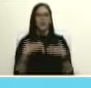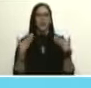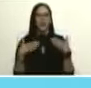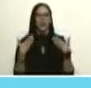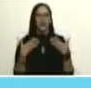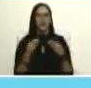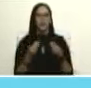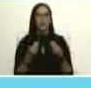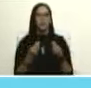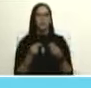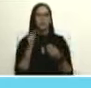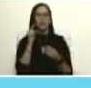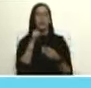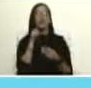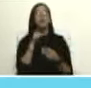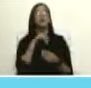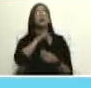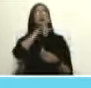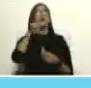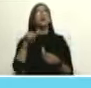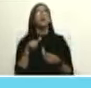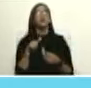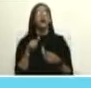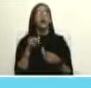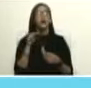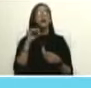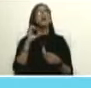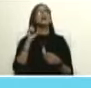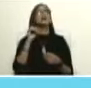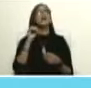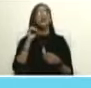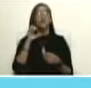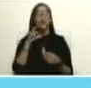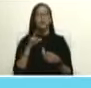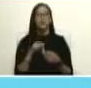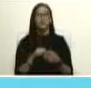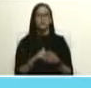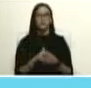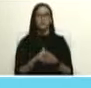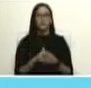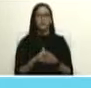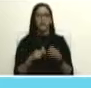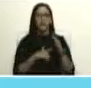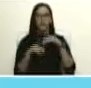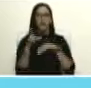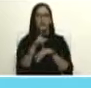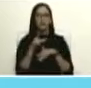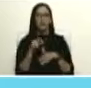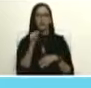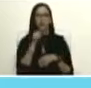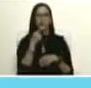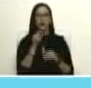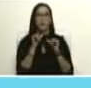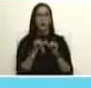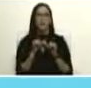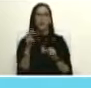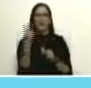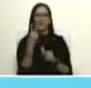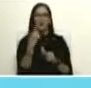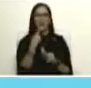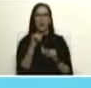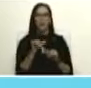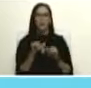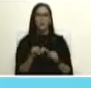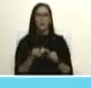mucho que tú, igual que Nicole, aquí Nicole, en el liceo, y tú dijeron lo mismo. Las dos dijeron lo